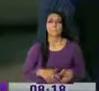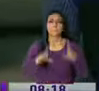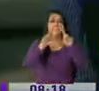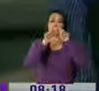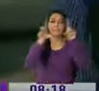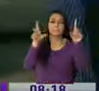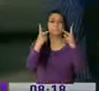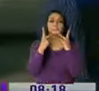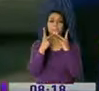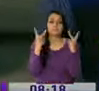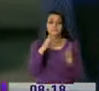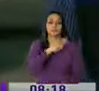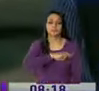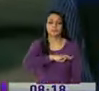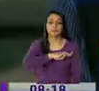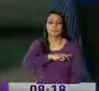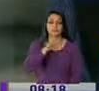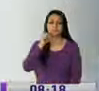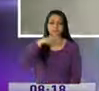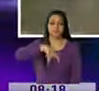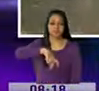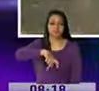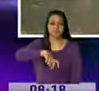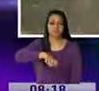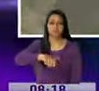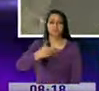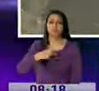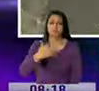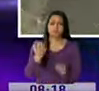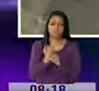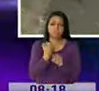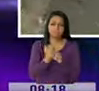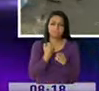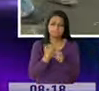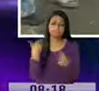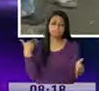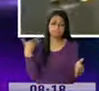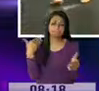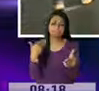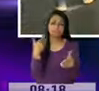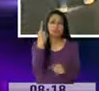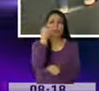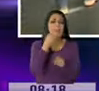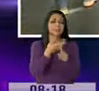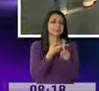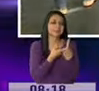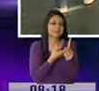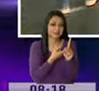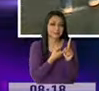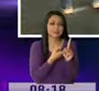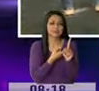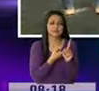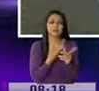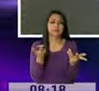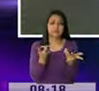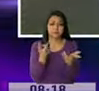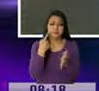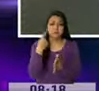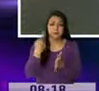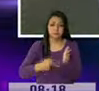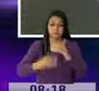pública metropolitana de agua potable y saneamiento se encuentra trabajando aquí desde hace aproximadamente un mes en la rehabilitación